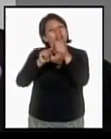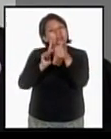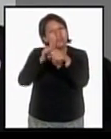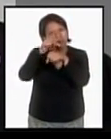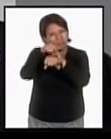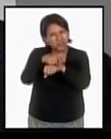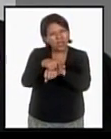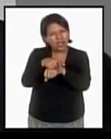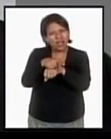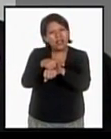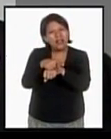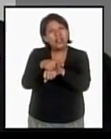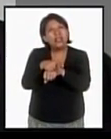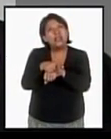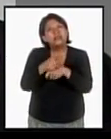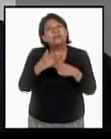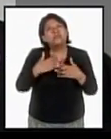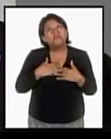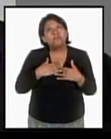perdón. Estamos